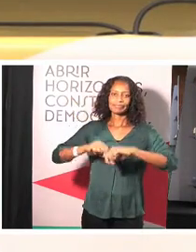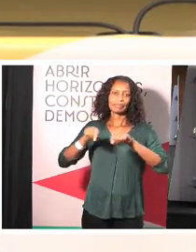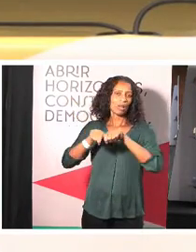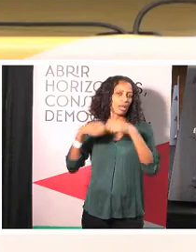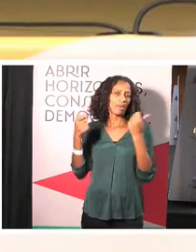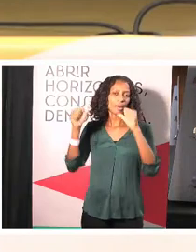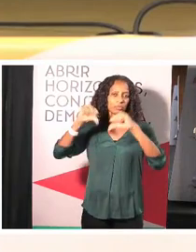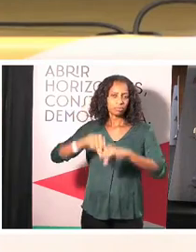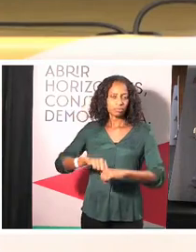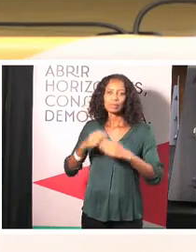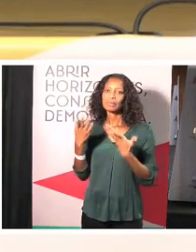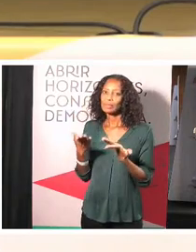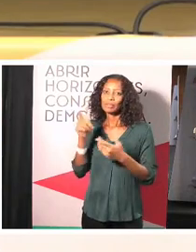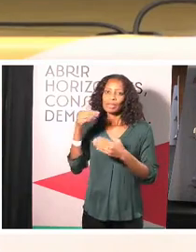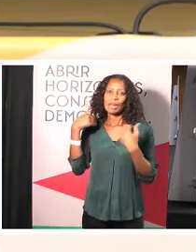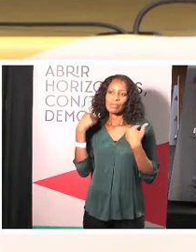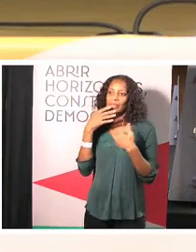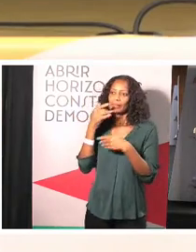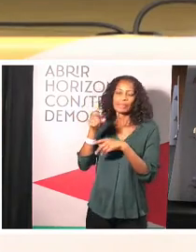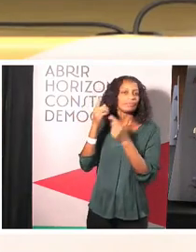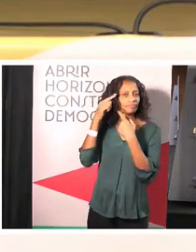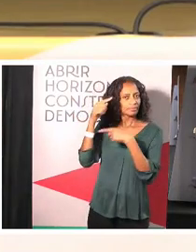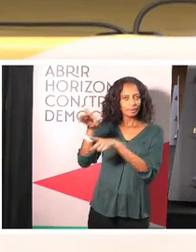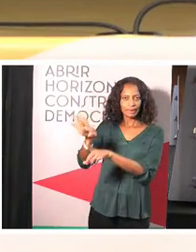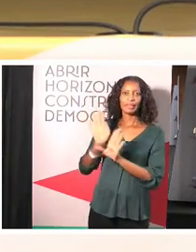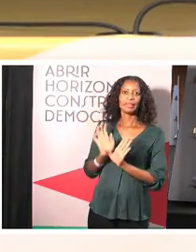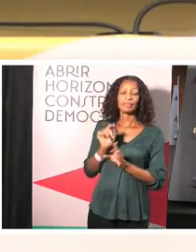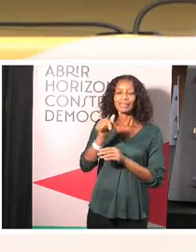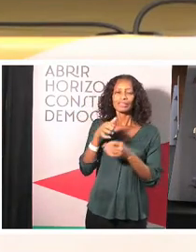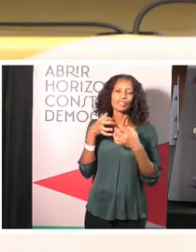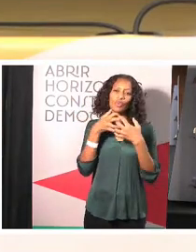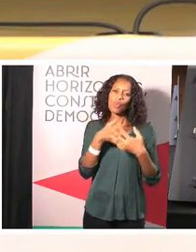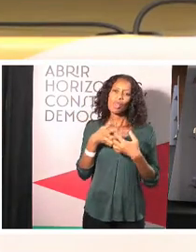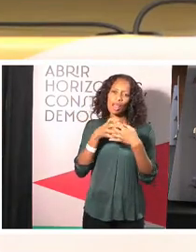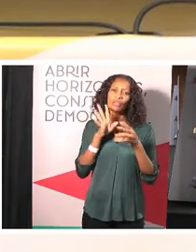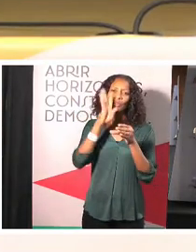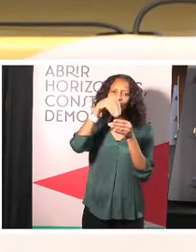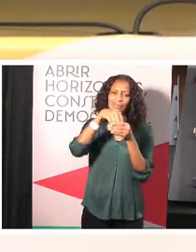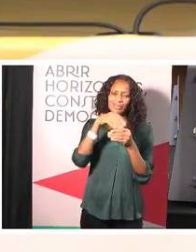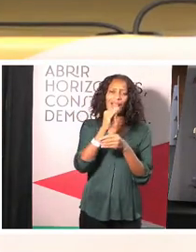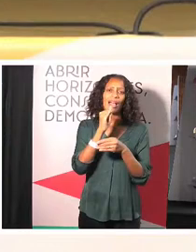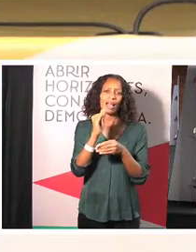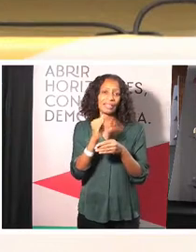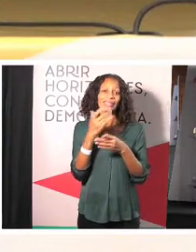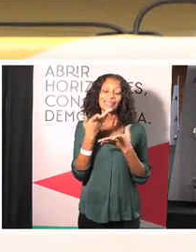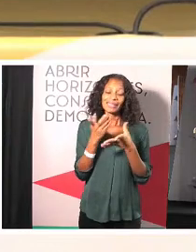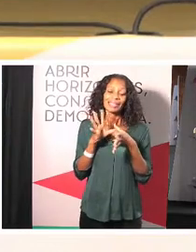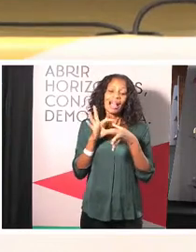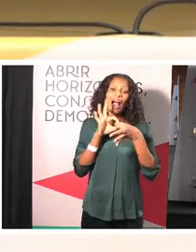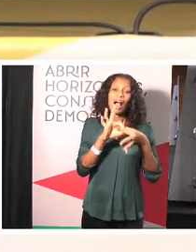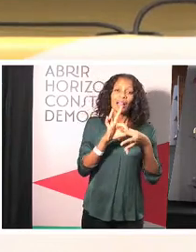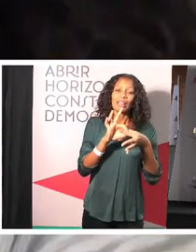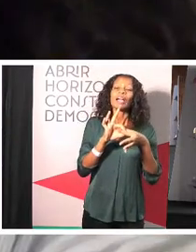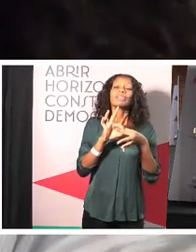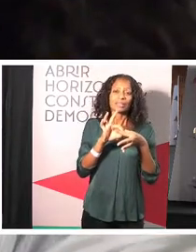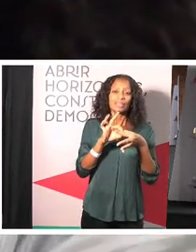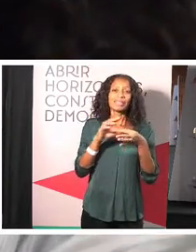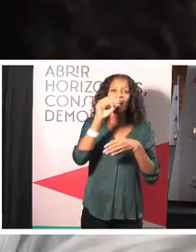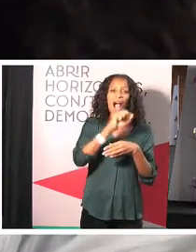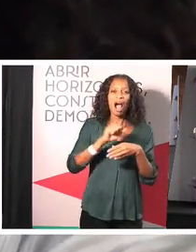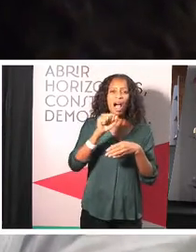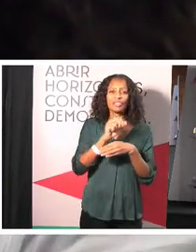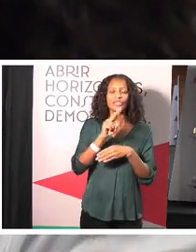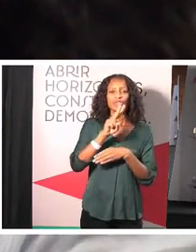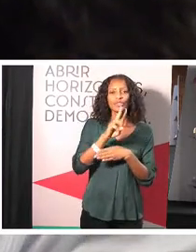más allá a partir de Uber. Y tiene que ver con esta lucha interna. Hay una alianza que hay a partir de 2008, y ahora lo explicaré,